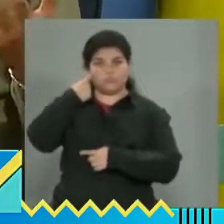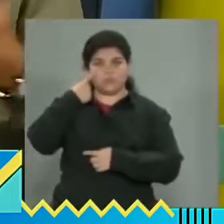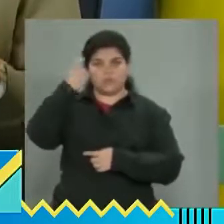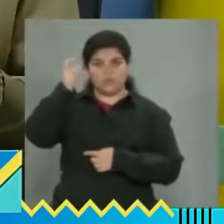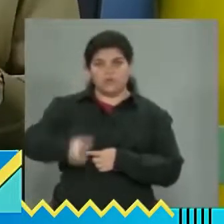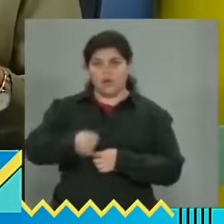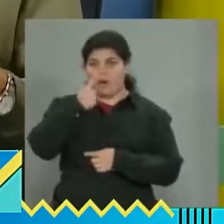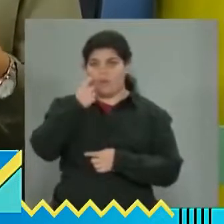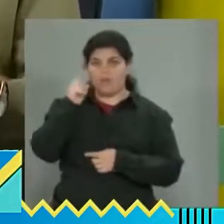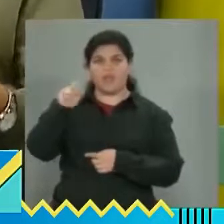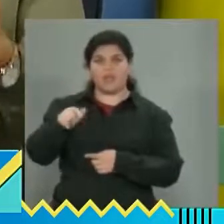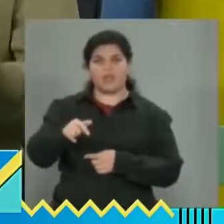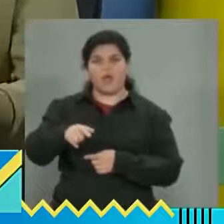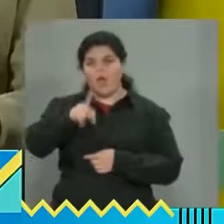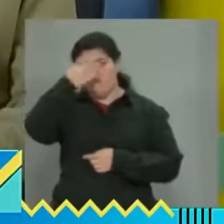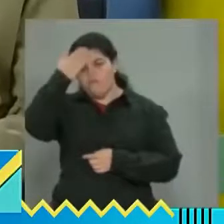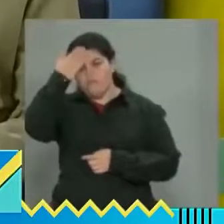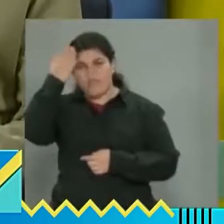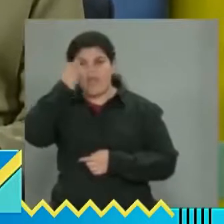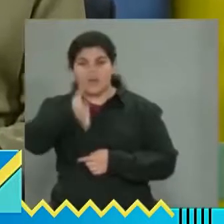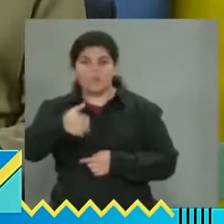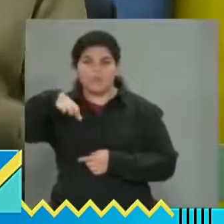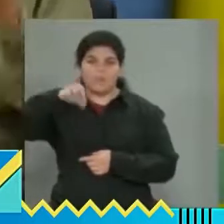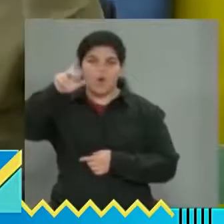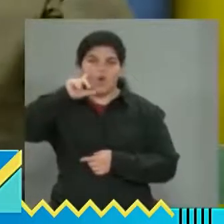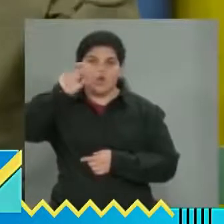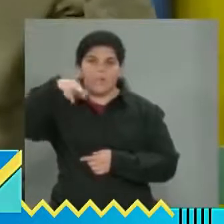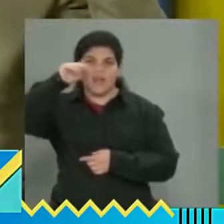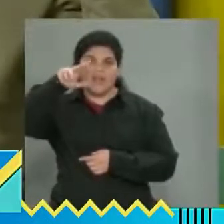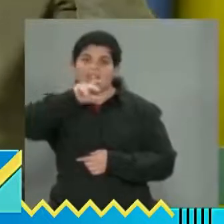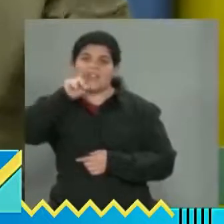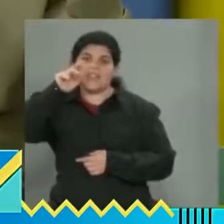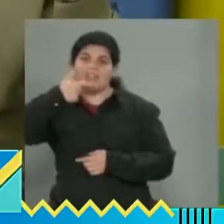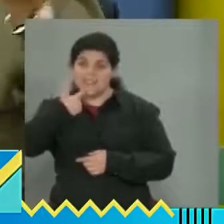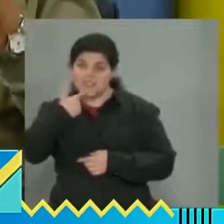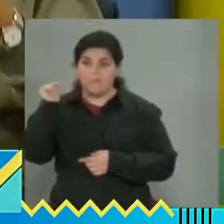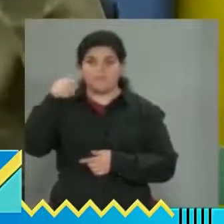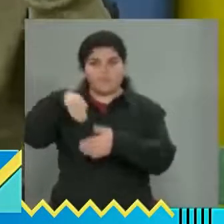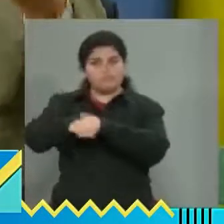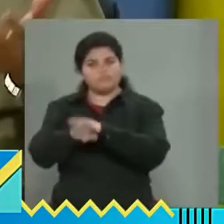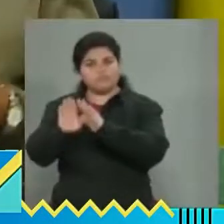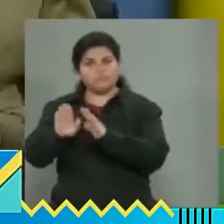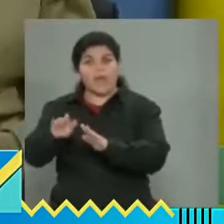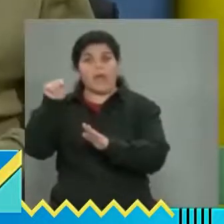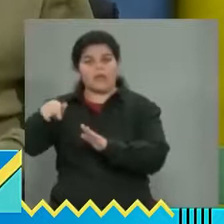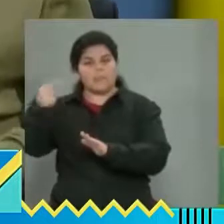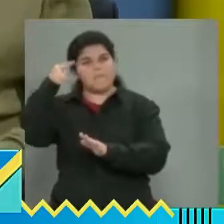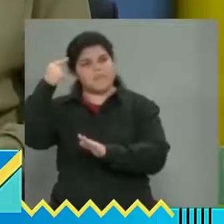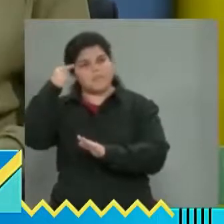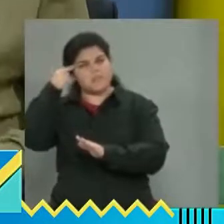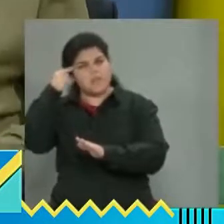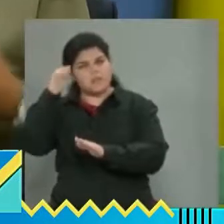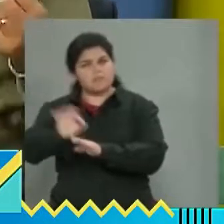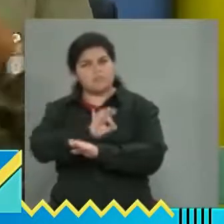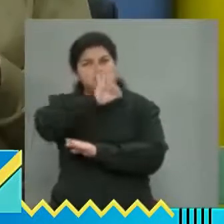de una polio tuvo que estar en reposo mucho tiempo en el campo y de ahí él pudo pensar y crear lo que fue toda la arquitectura de